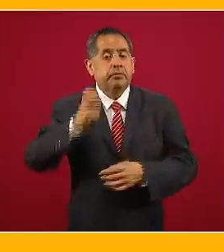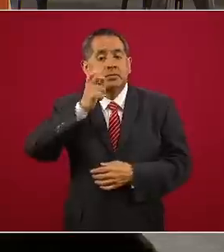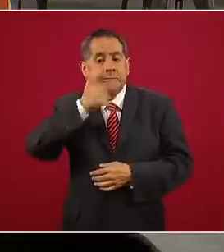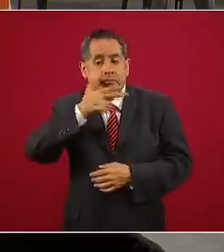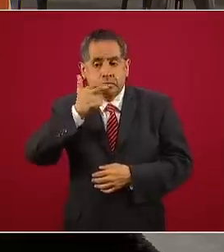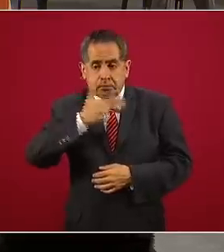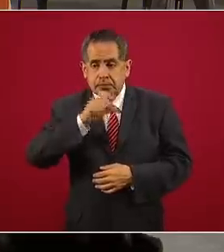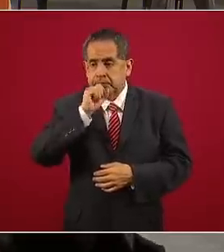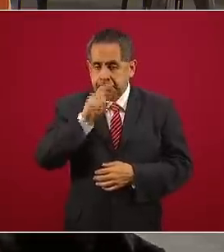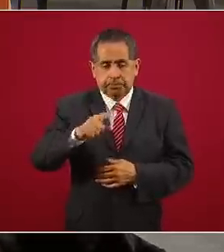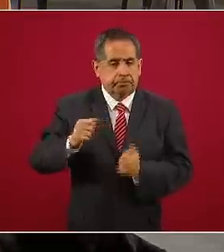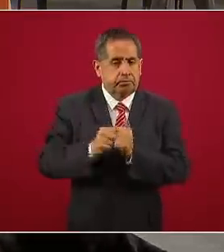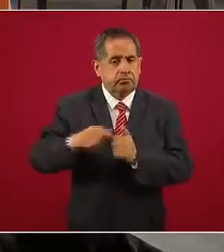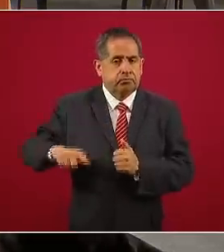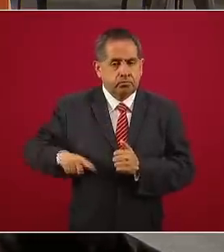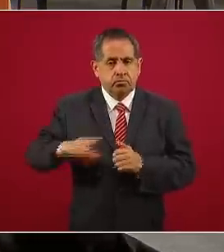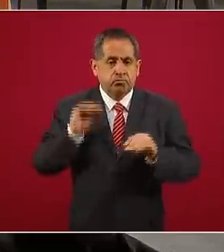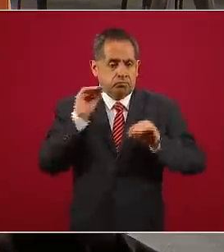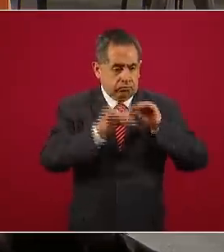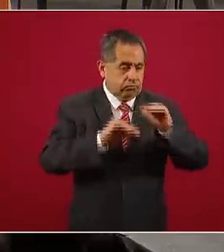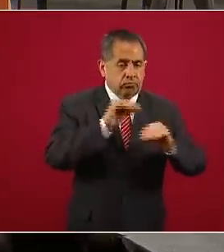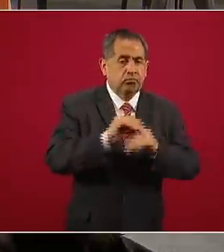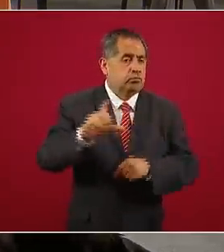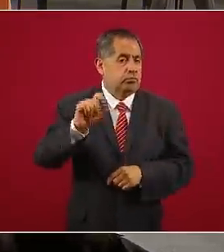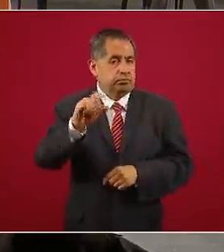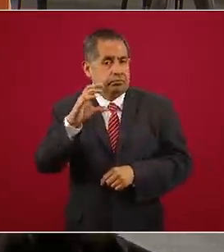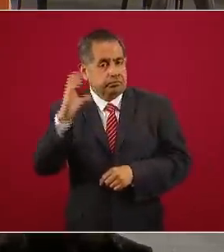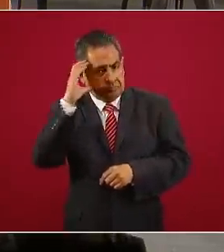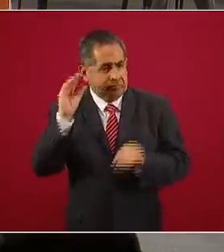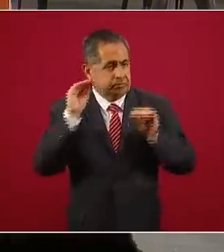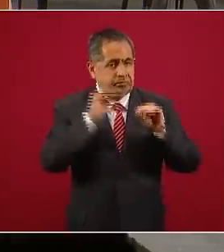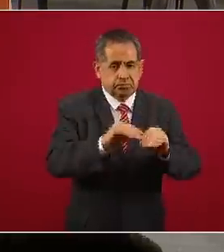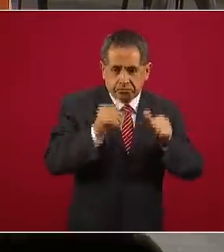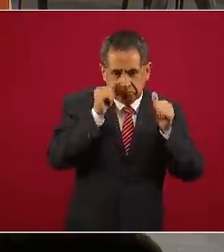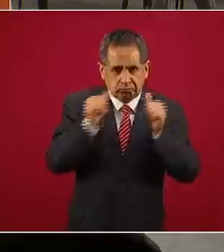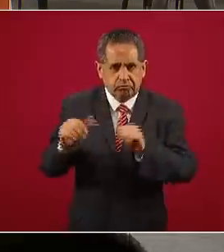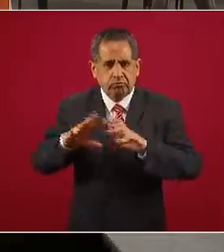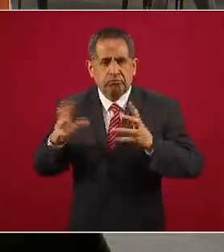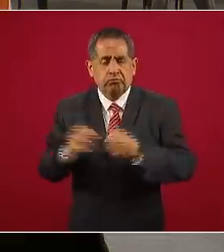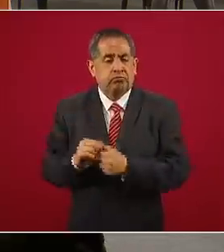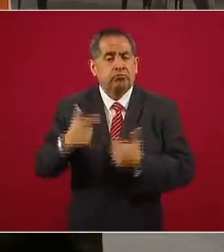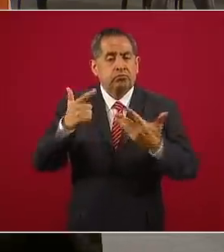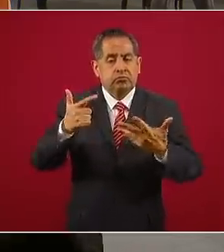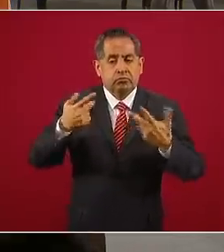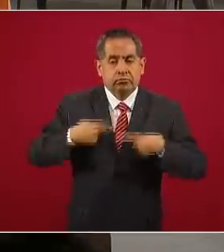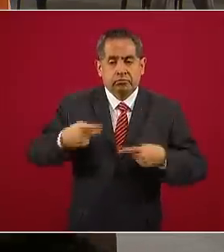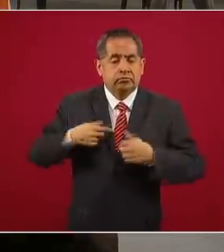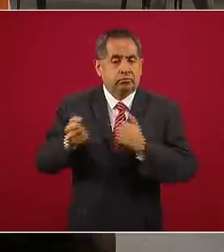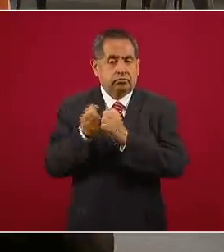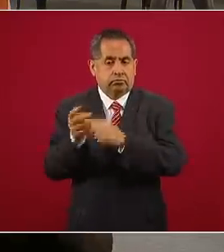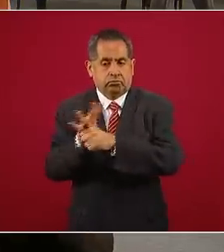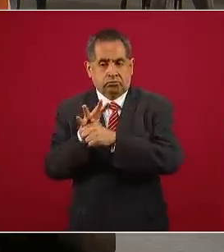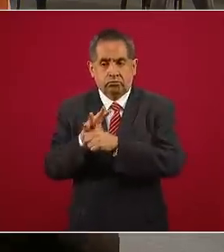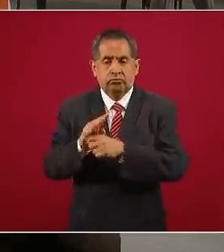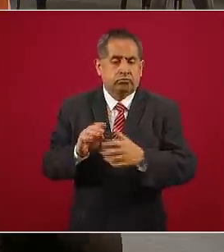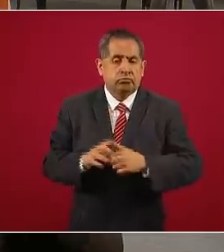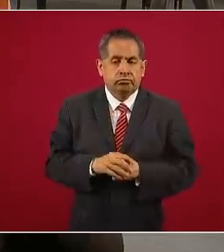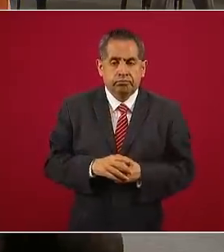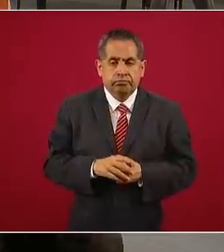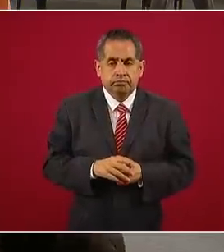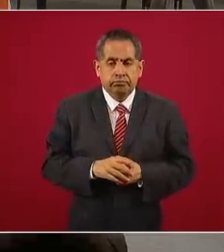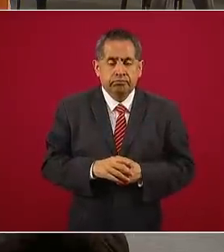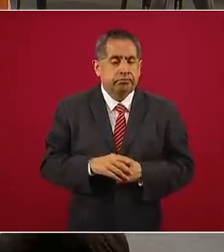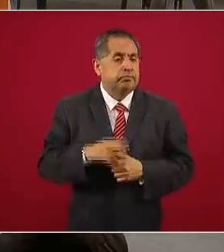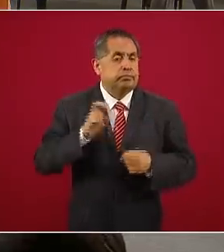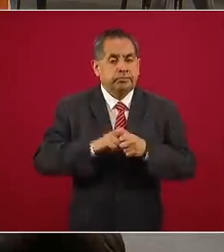el gobierno del estado se colocaron 20 camas en donde se han atendido a siete pacientes con kobe 19 en el